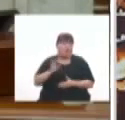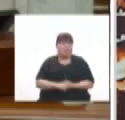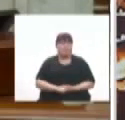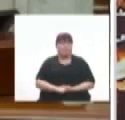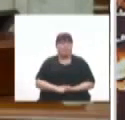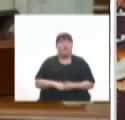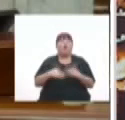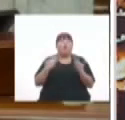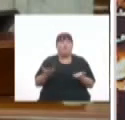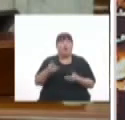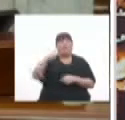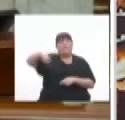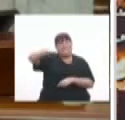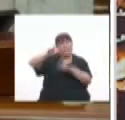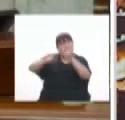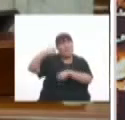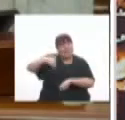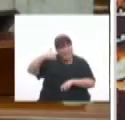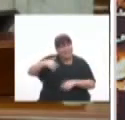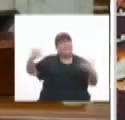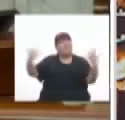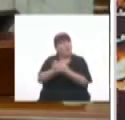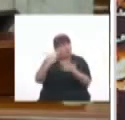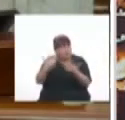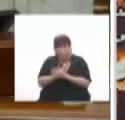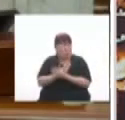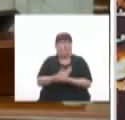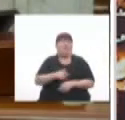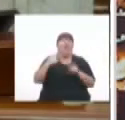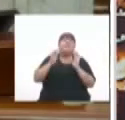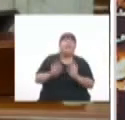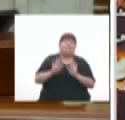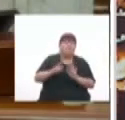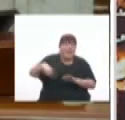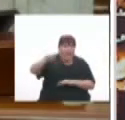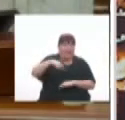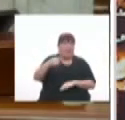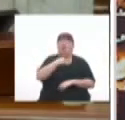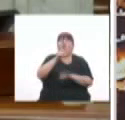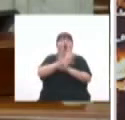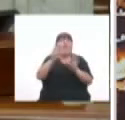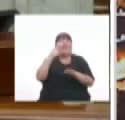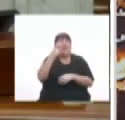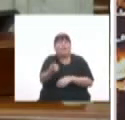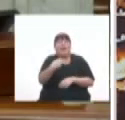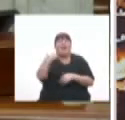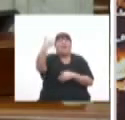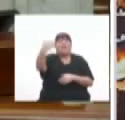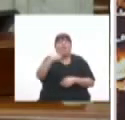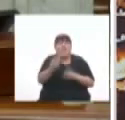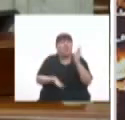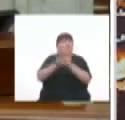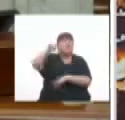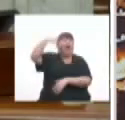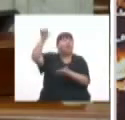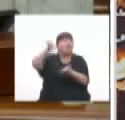eh establece la declaración de emergencia pública administrativa económica financiera y energética por un